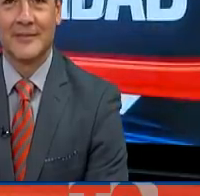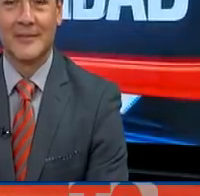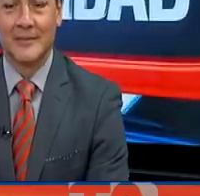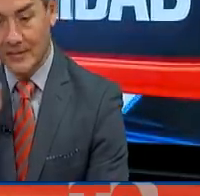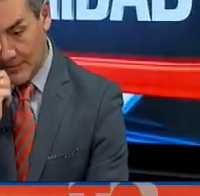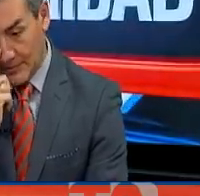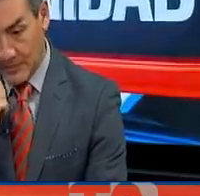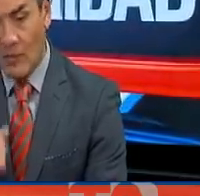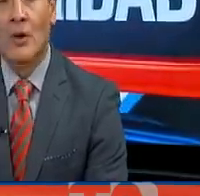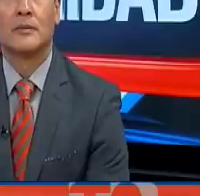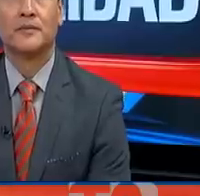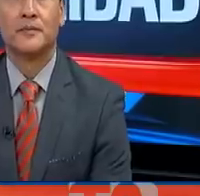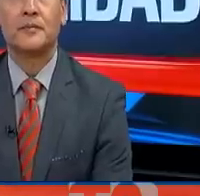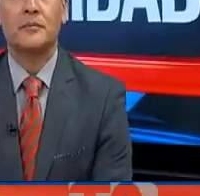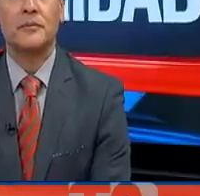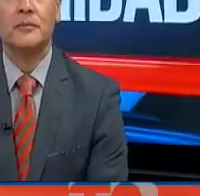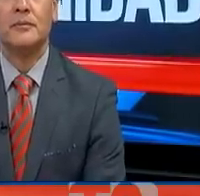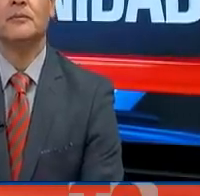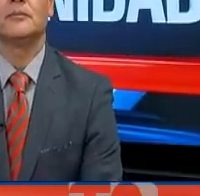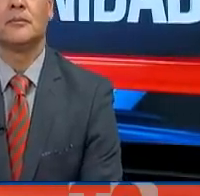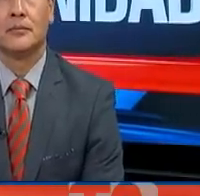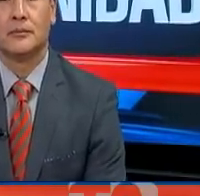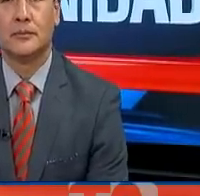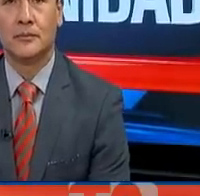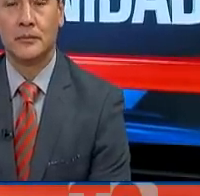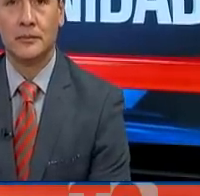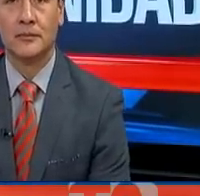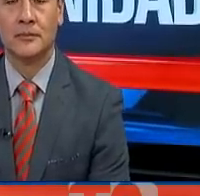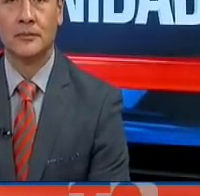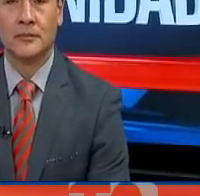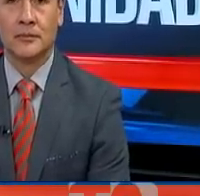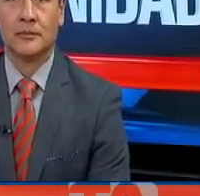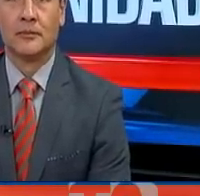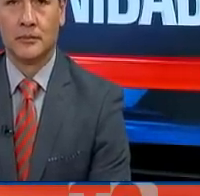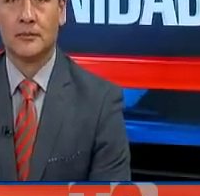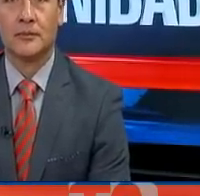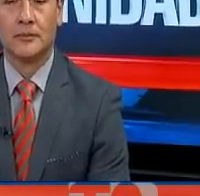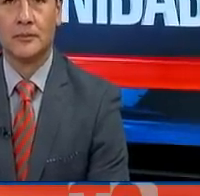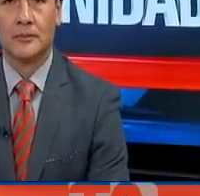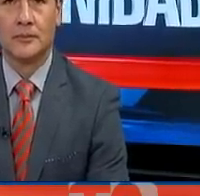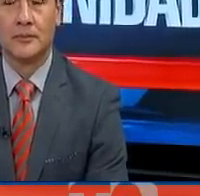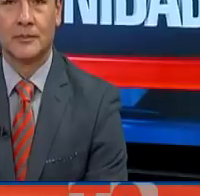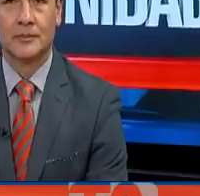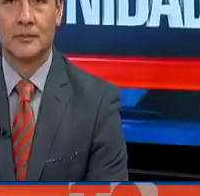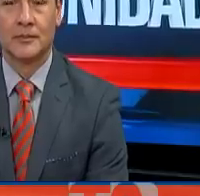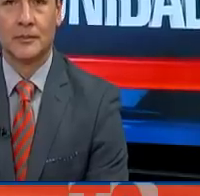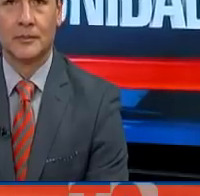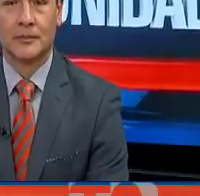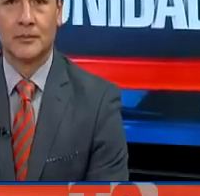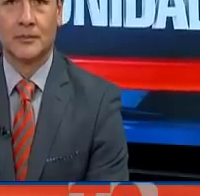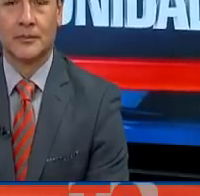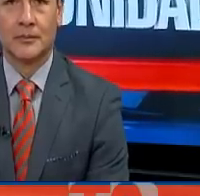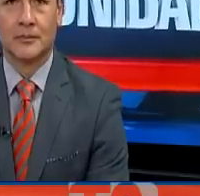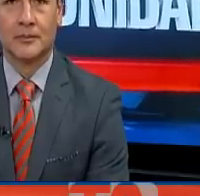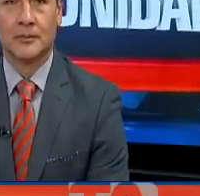hoy justamente arribe el primer lote de vacunas, lo que da un respiro a la situación de la